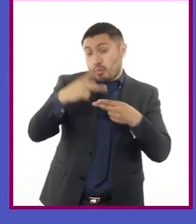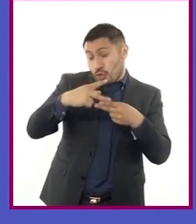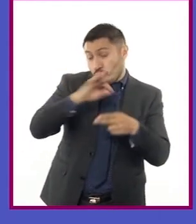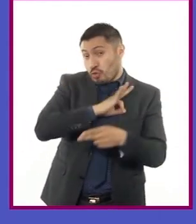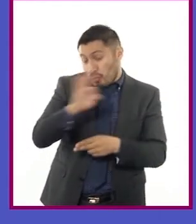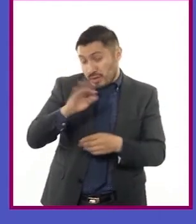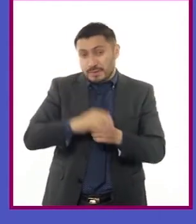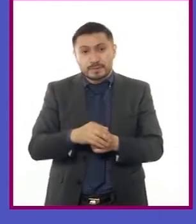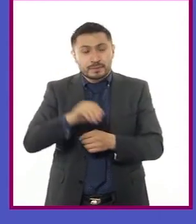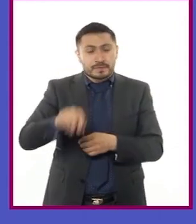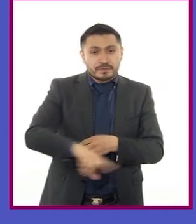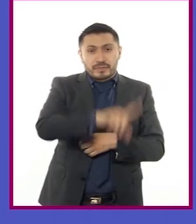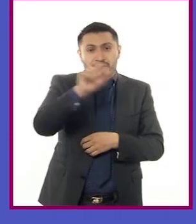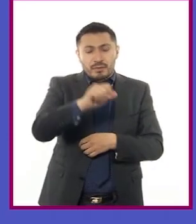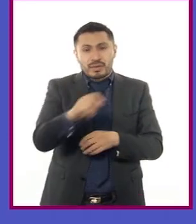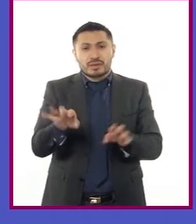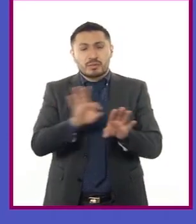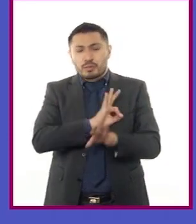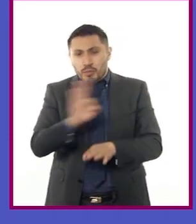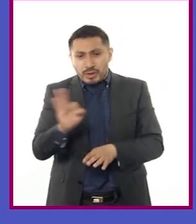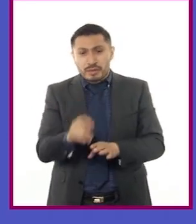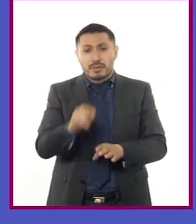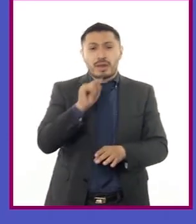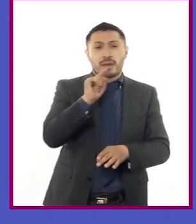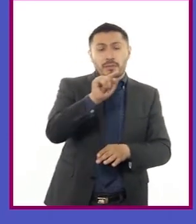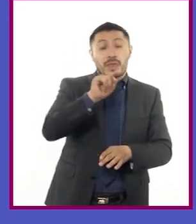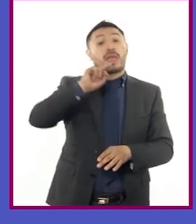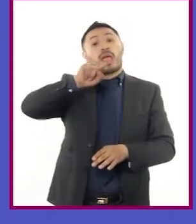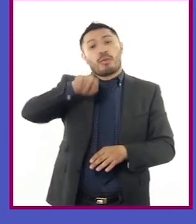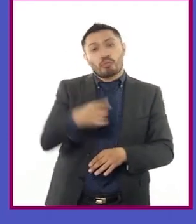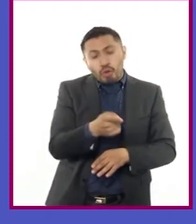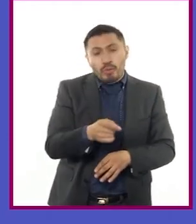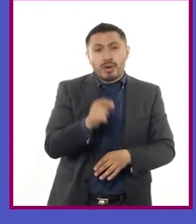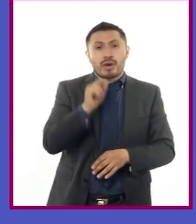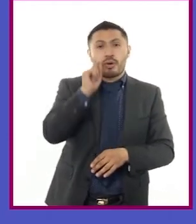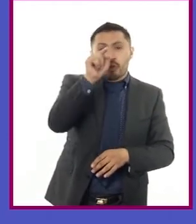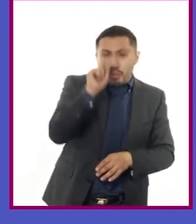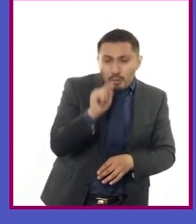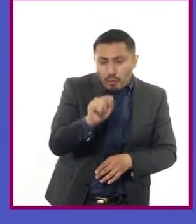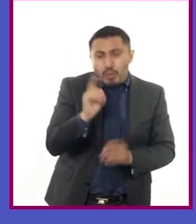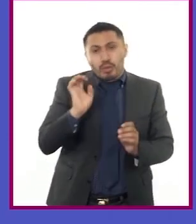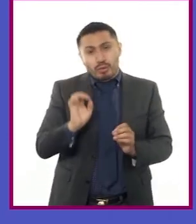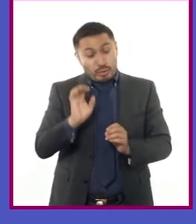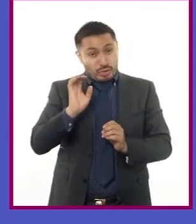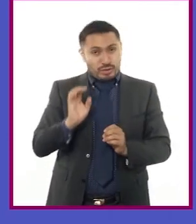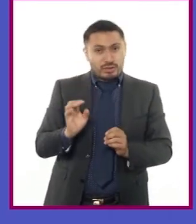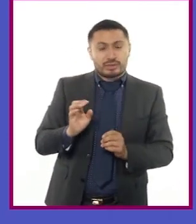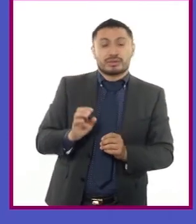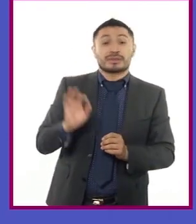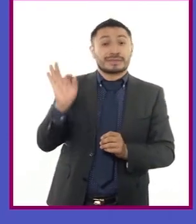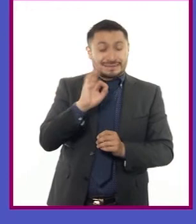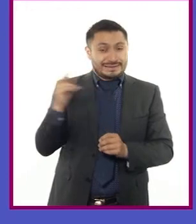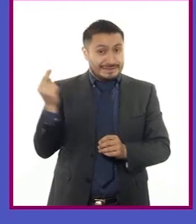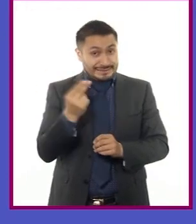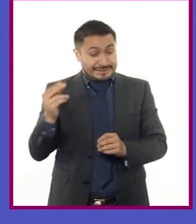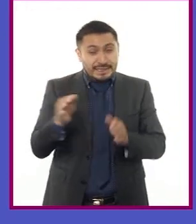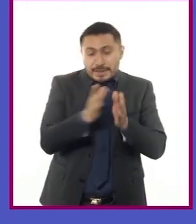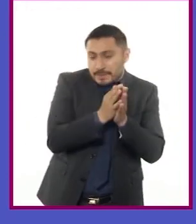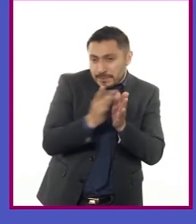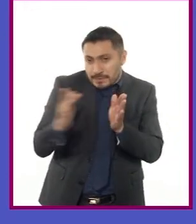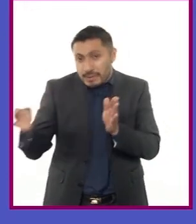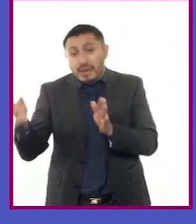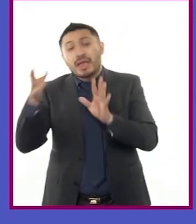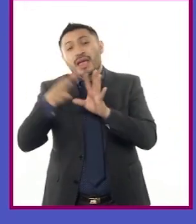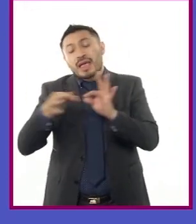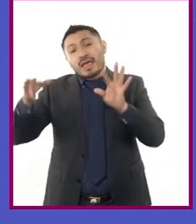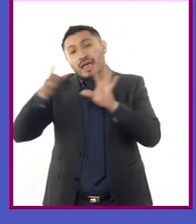podemos incluir un signo de puntuación con la coma o los dos puntos cuando lo que sigue es una